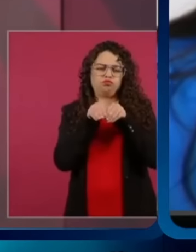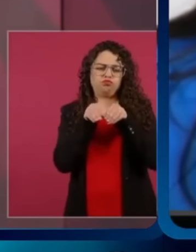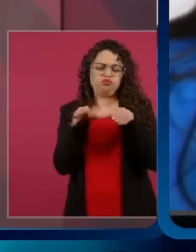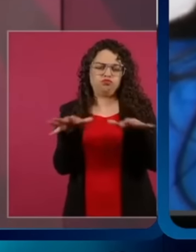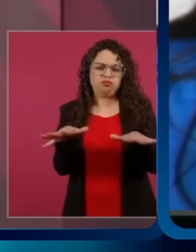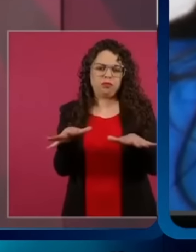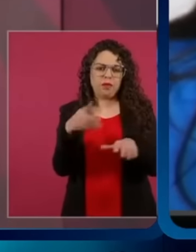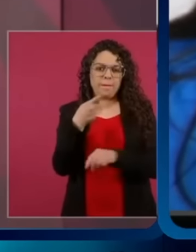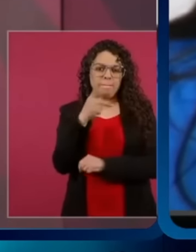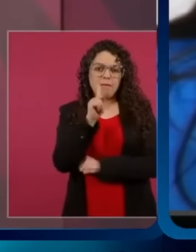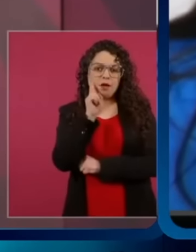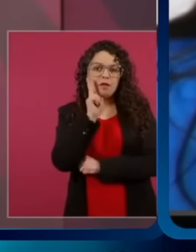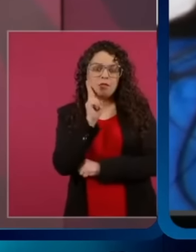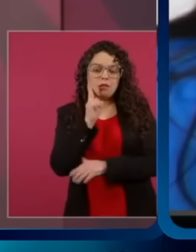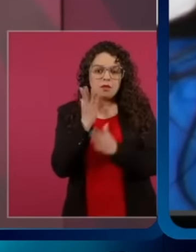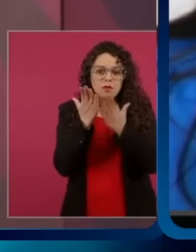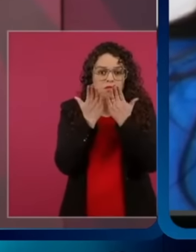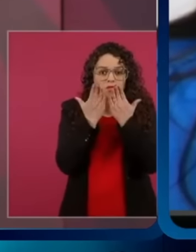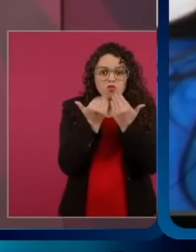sin pruebas,